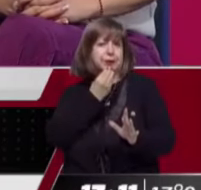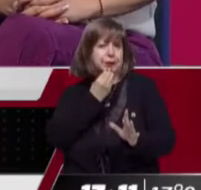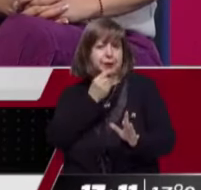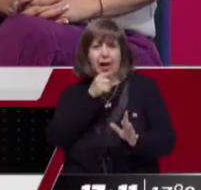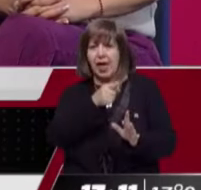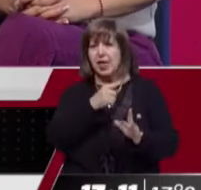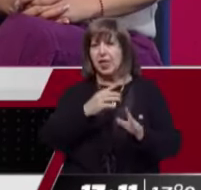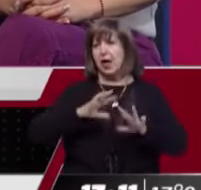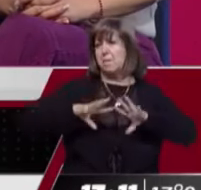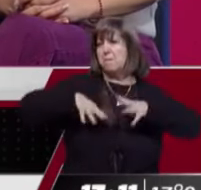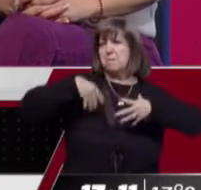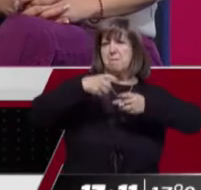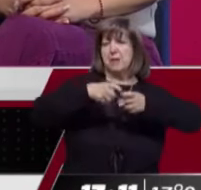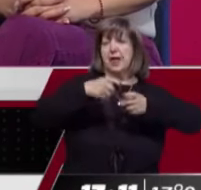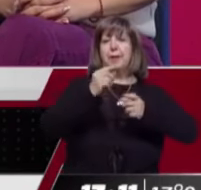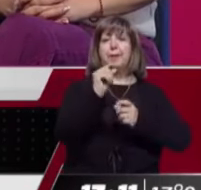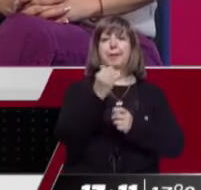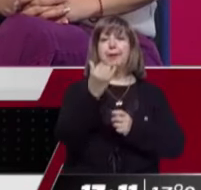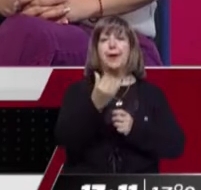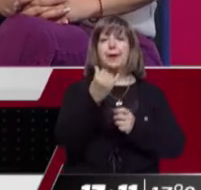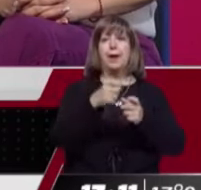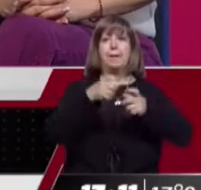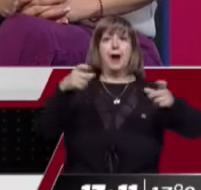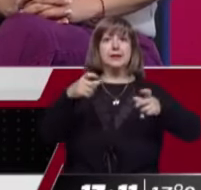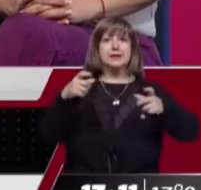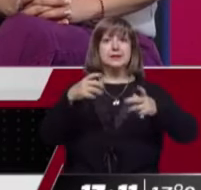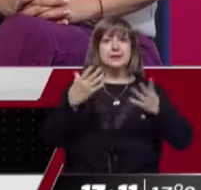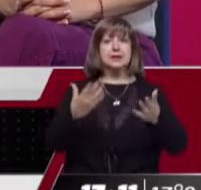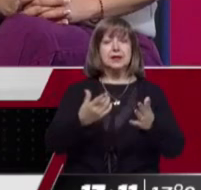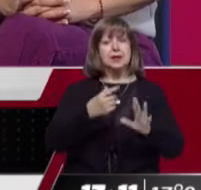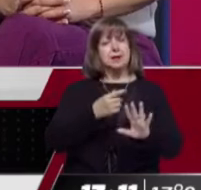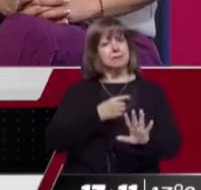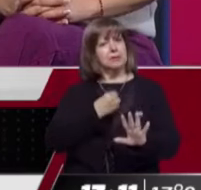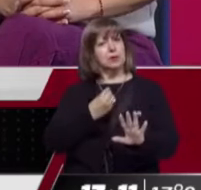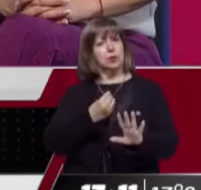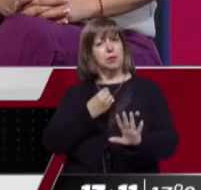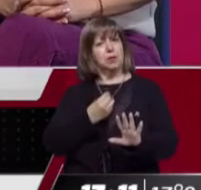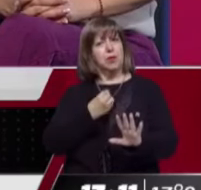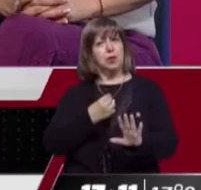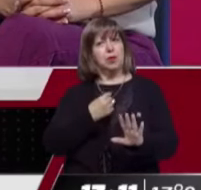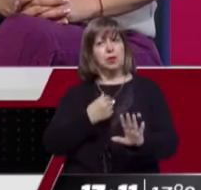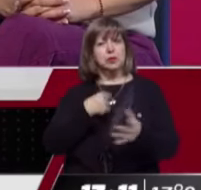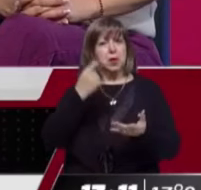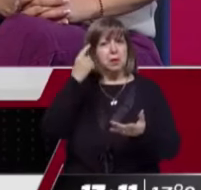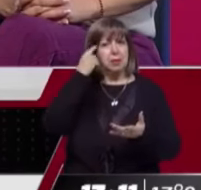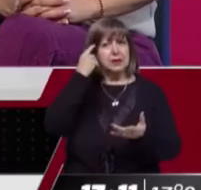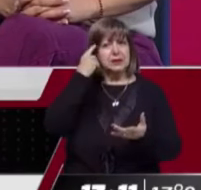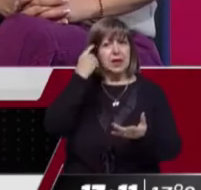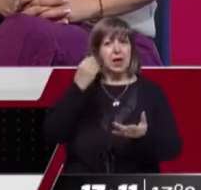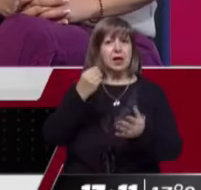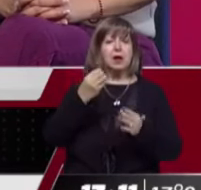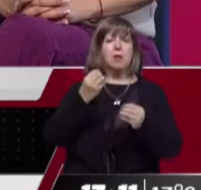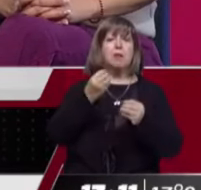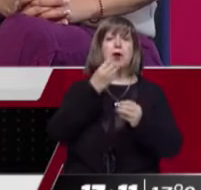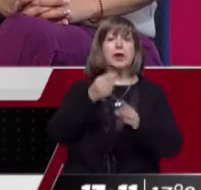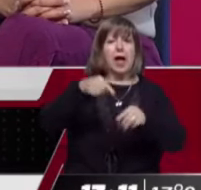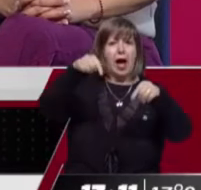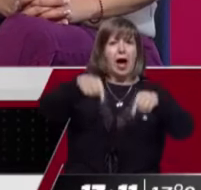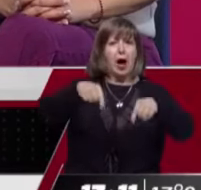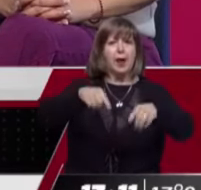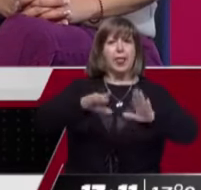exageración, información no otorgada, y que a uno lo hacen pensar si no pudieron obtener todo esto